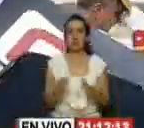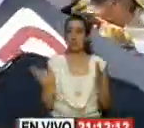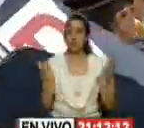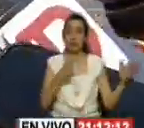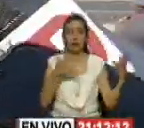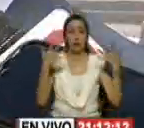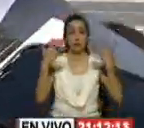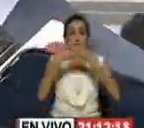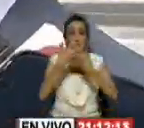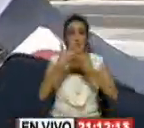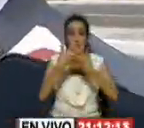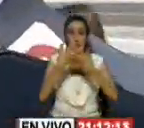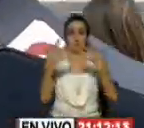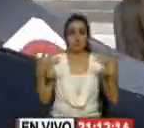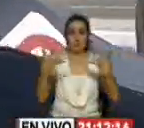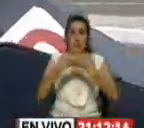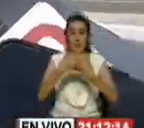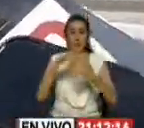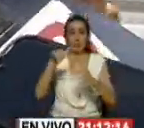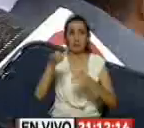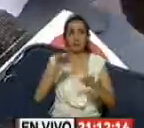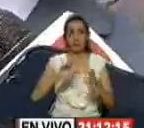elementos más, son varios informes.